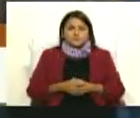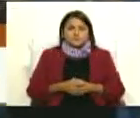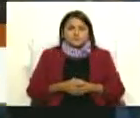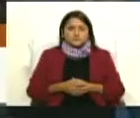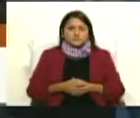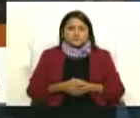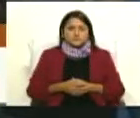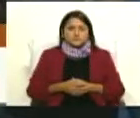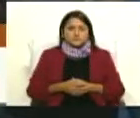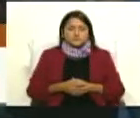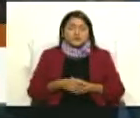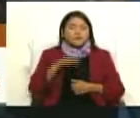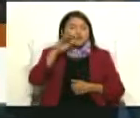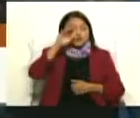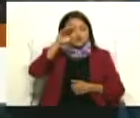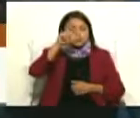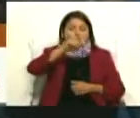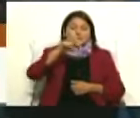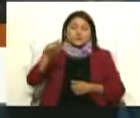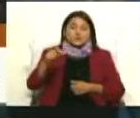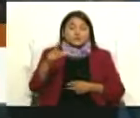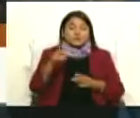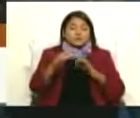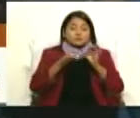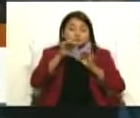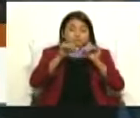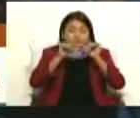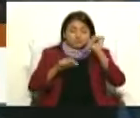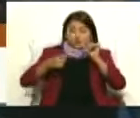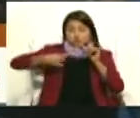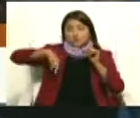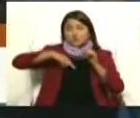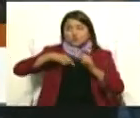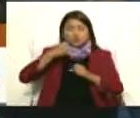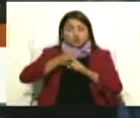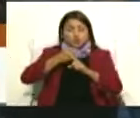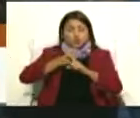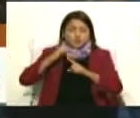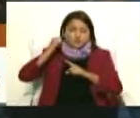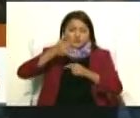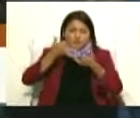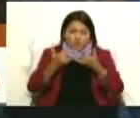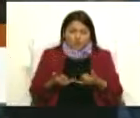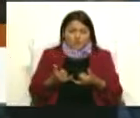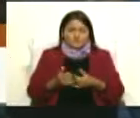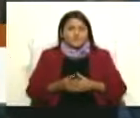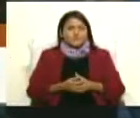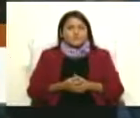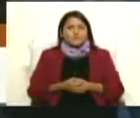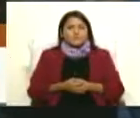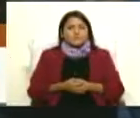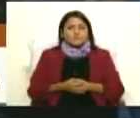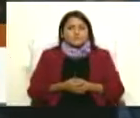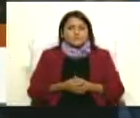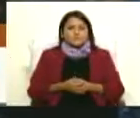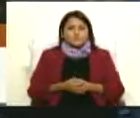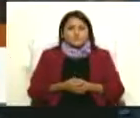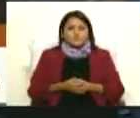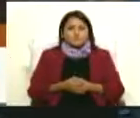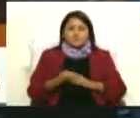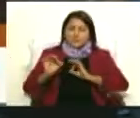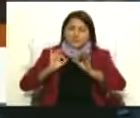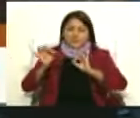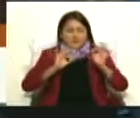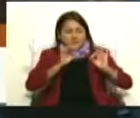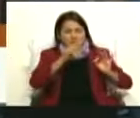porvenir, de la acción que este próximo 3 de diciembre vamos a protagonizar. Contagiemos a todos los que